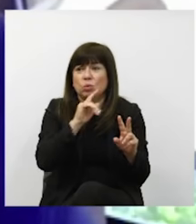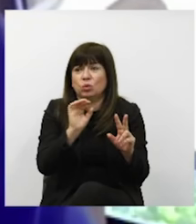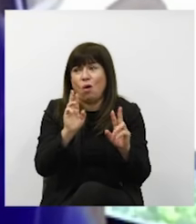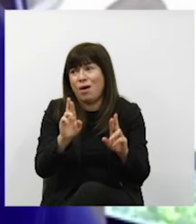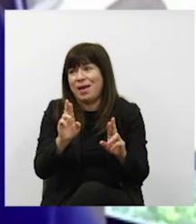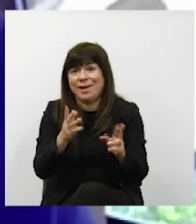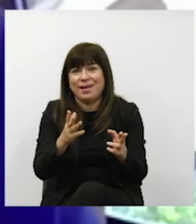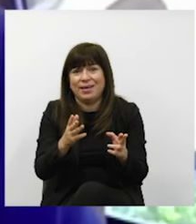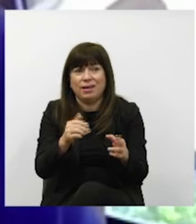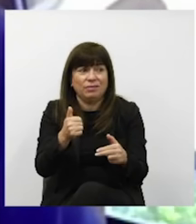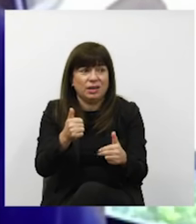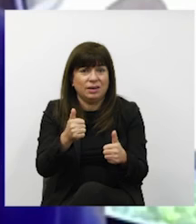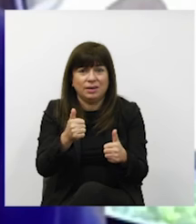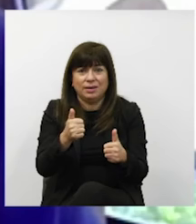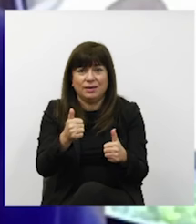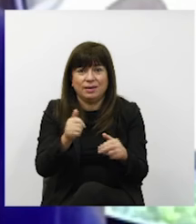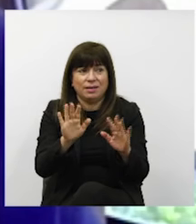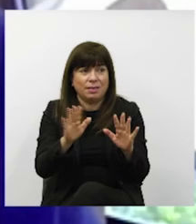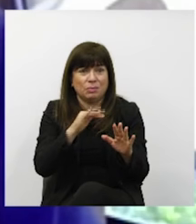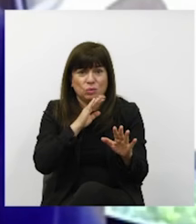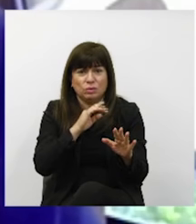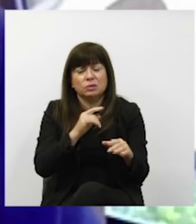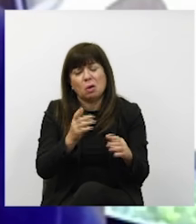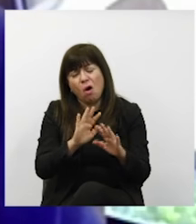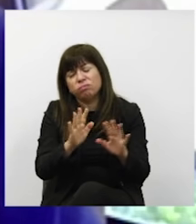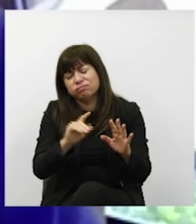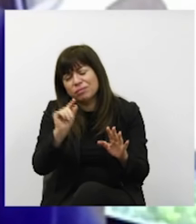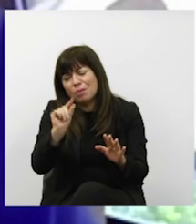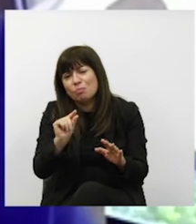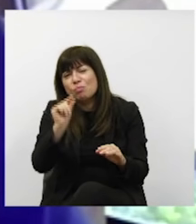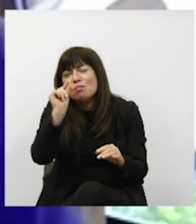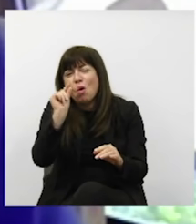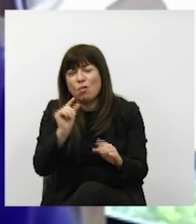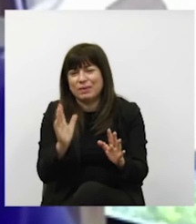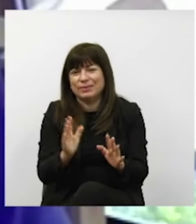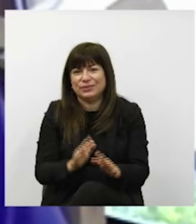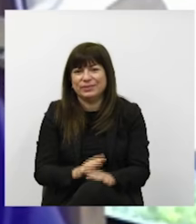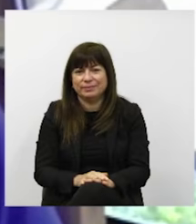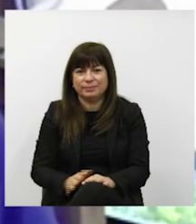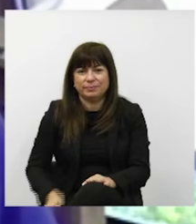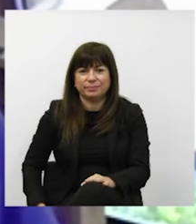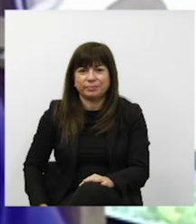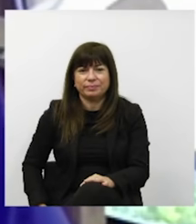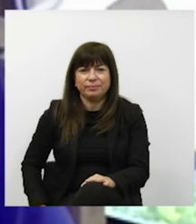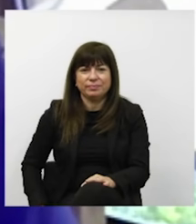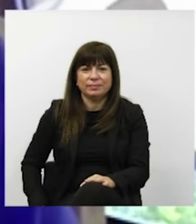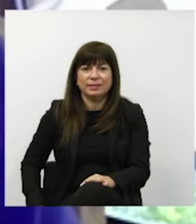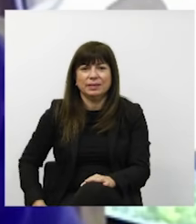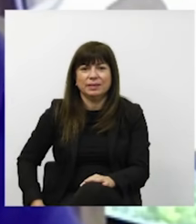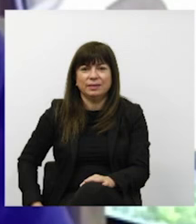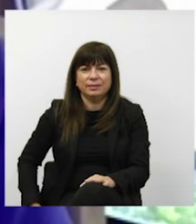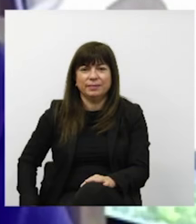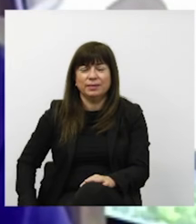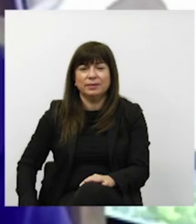primera pasada. ¿Estoy bien con eso, Bernardo? Sí, un poquito menos, ojalá. Un poquito menos, ojalá. Entonces,